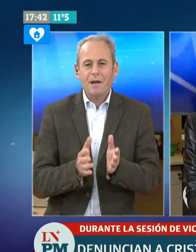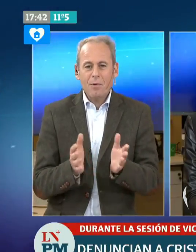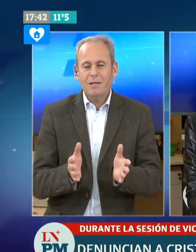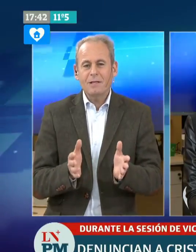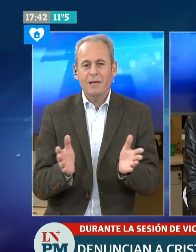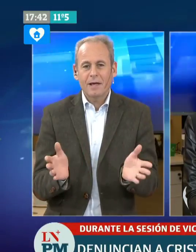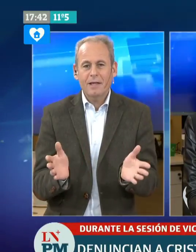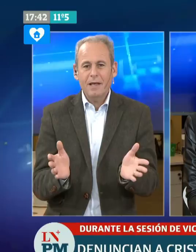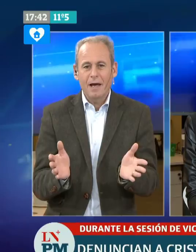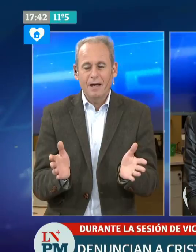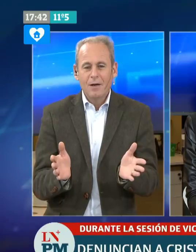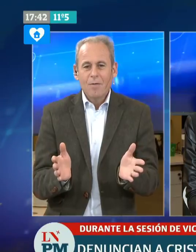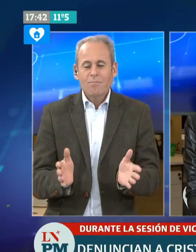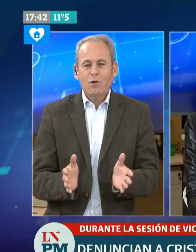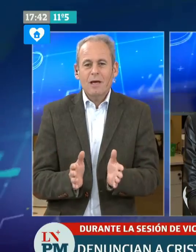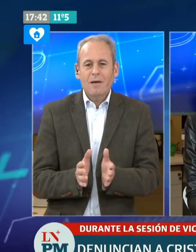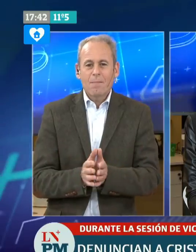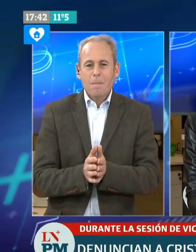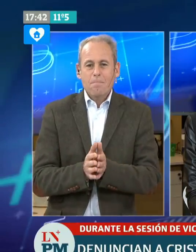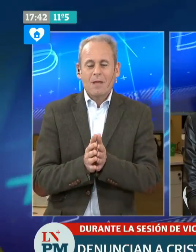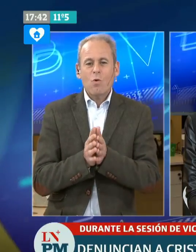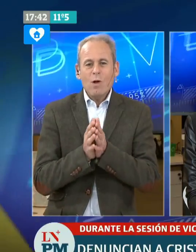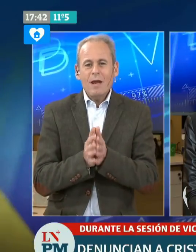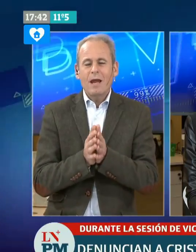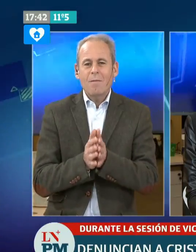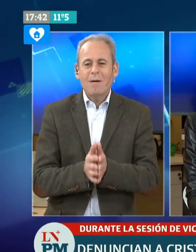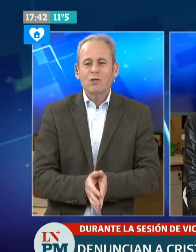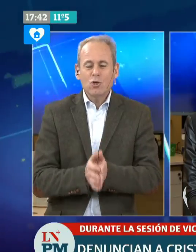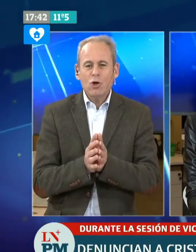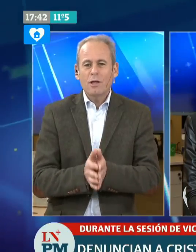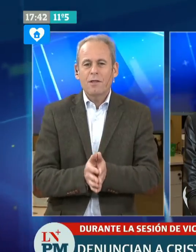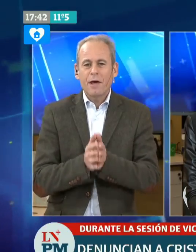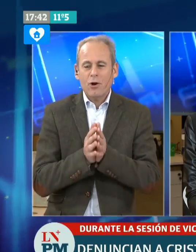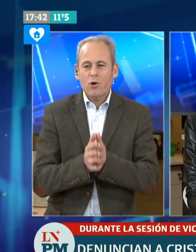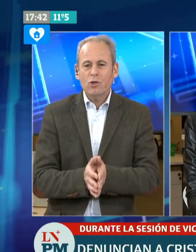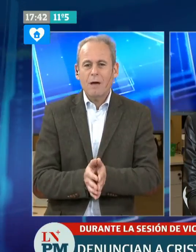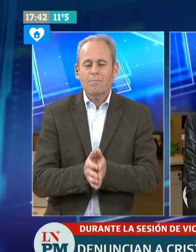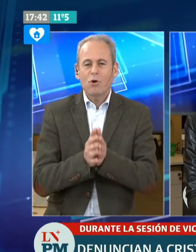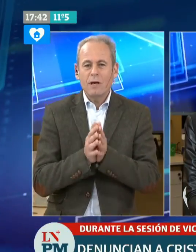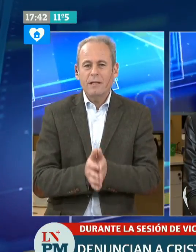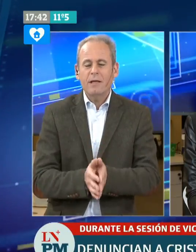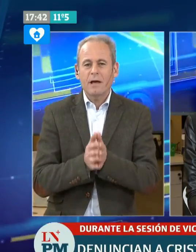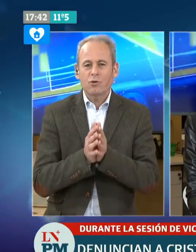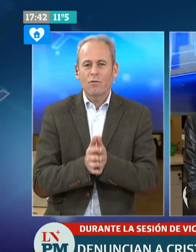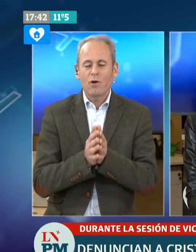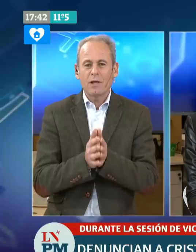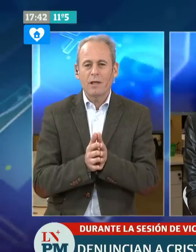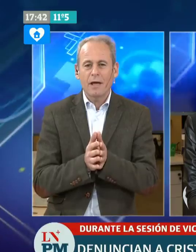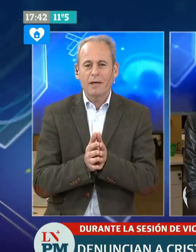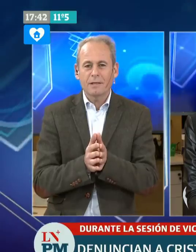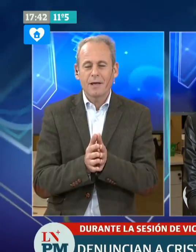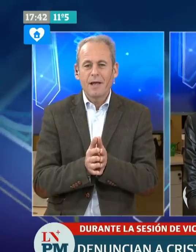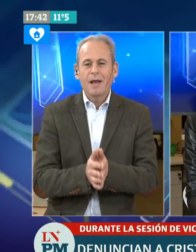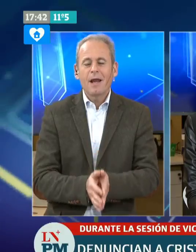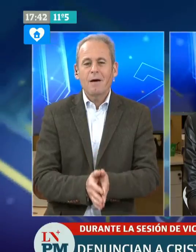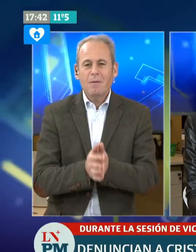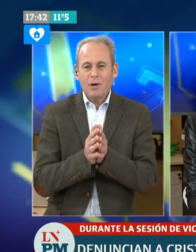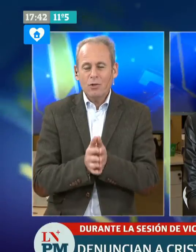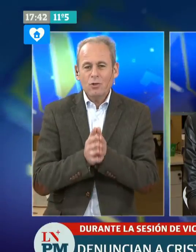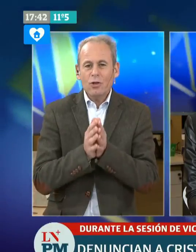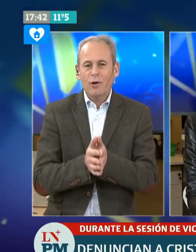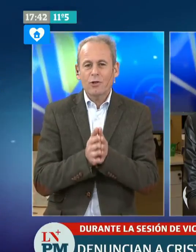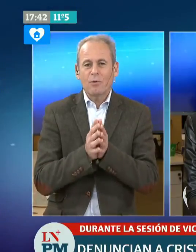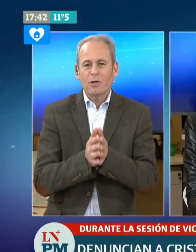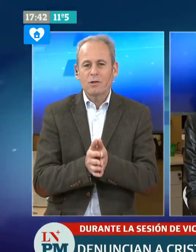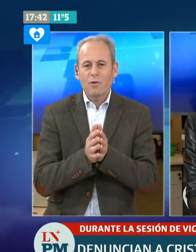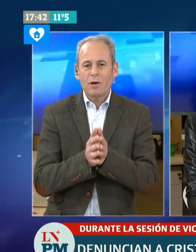gran revancha de Cristina. Porque, ¿cuál es la mayor derrota política que sufrió Cristina Kirchner? La